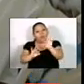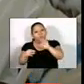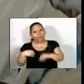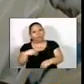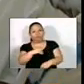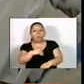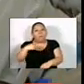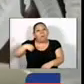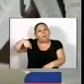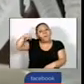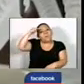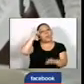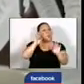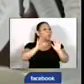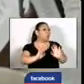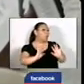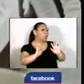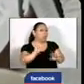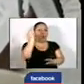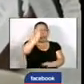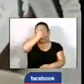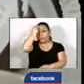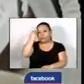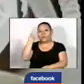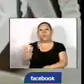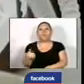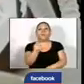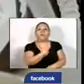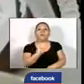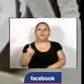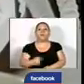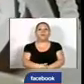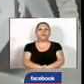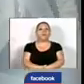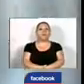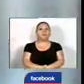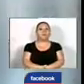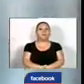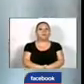relajamiento de las medidas de bioseguridad por parte de la población.